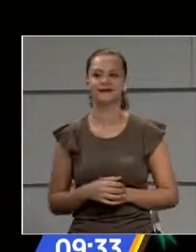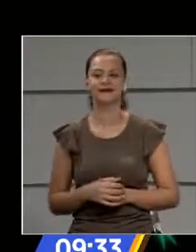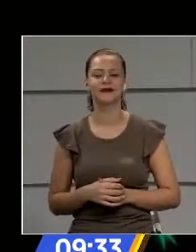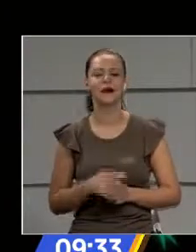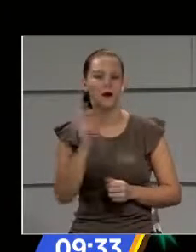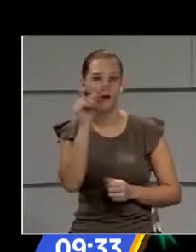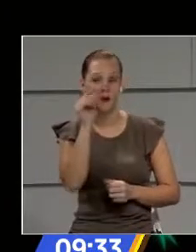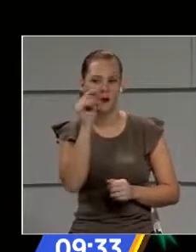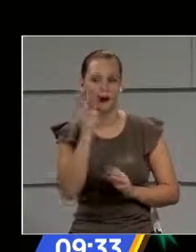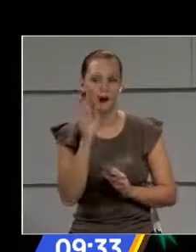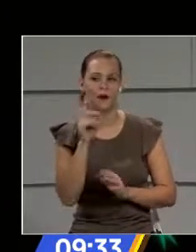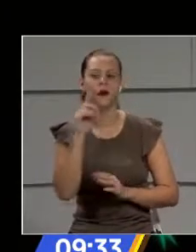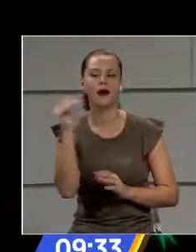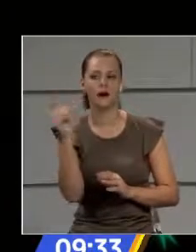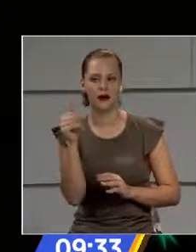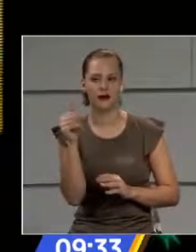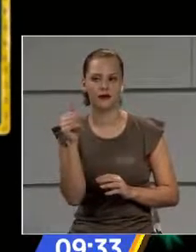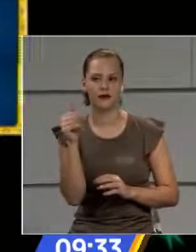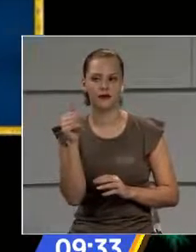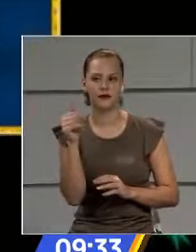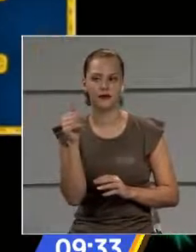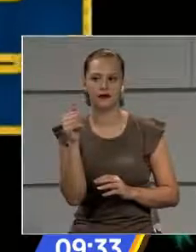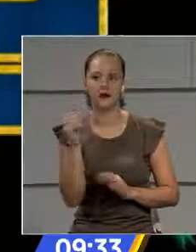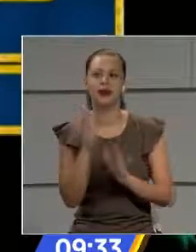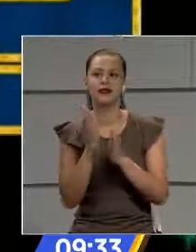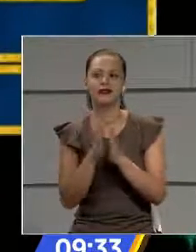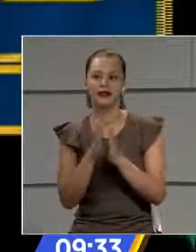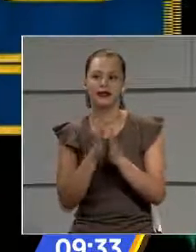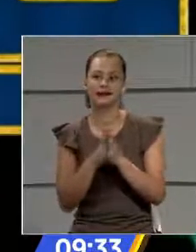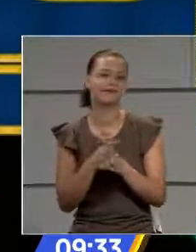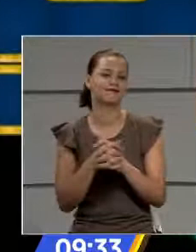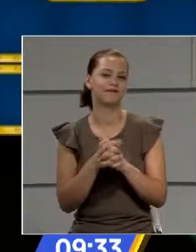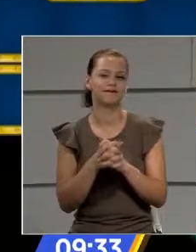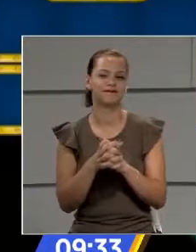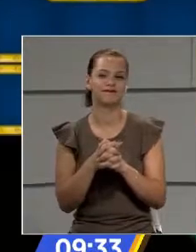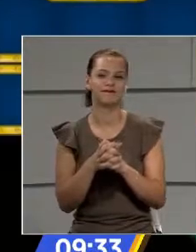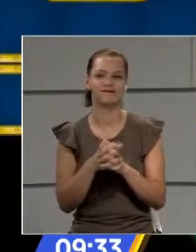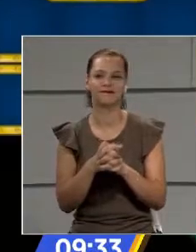ver. Para abajo. Aquí, despacio. Ahí arriba.